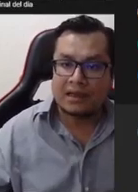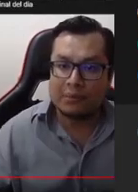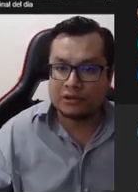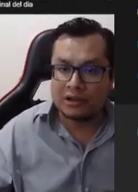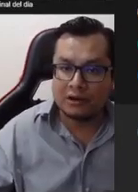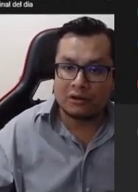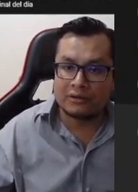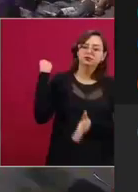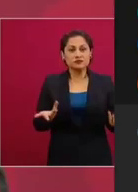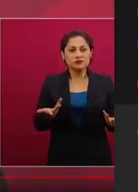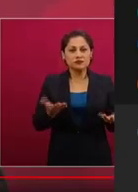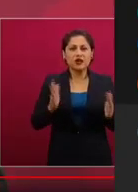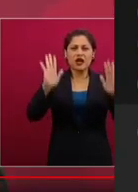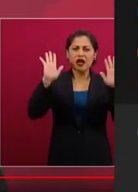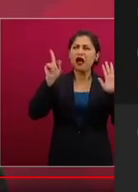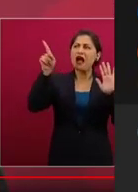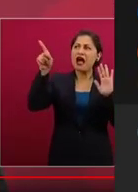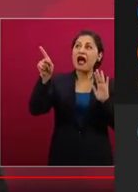¿Qué otra cosa quieren?